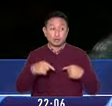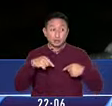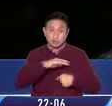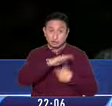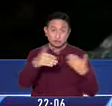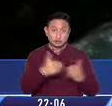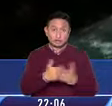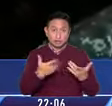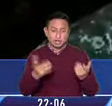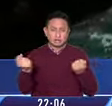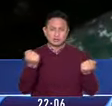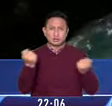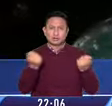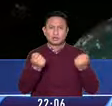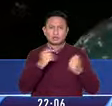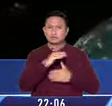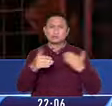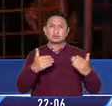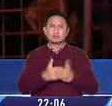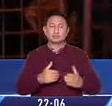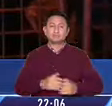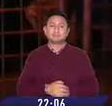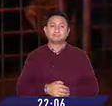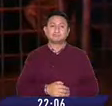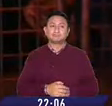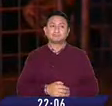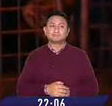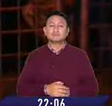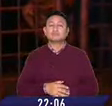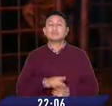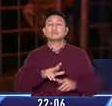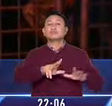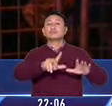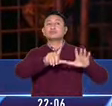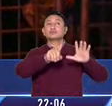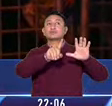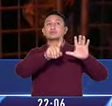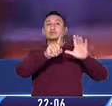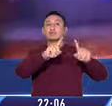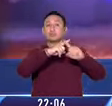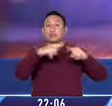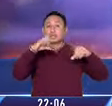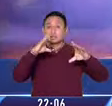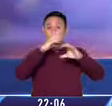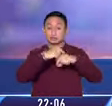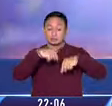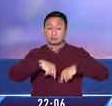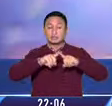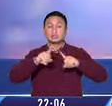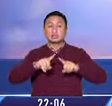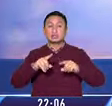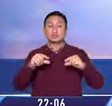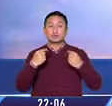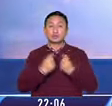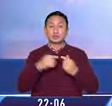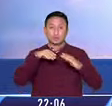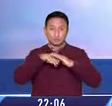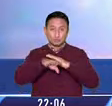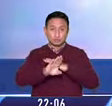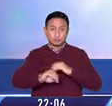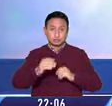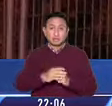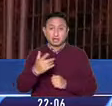controlado totalmente el evento. Pasadas las 18 horas con 30 minutos, distintas patrullas que habían ingresado al